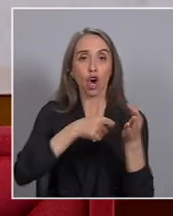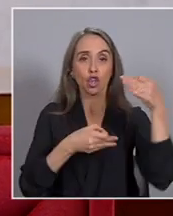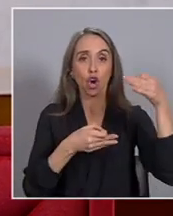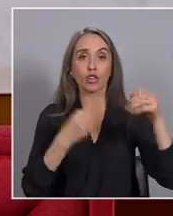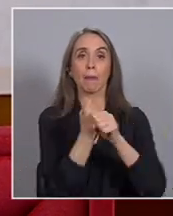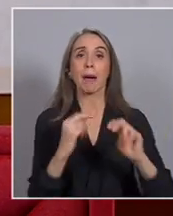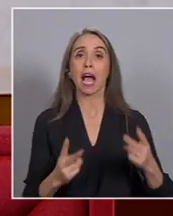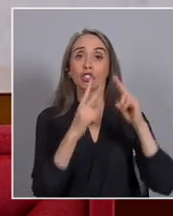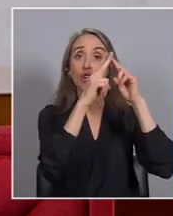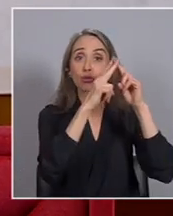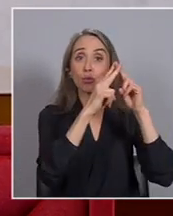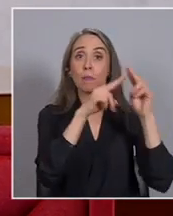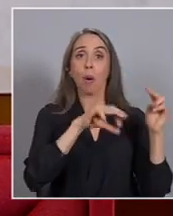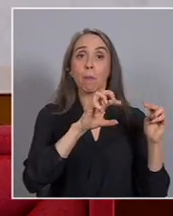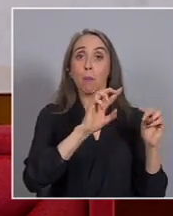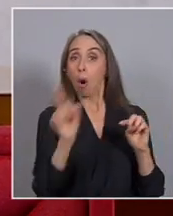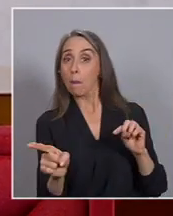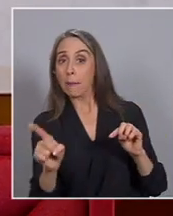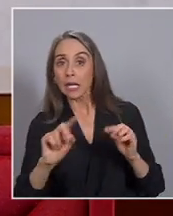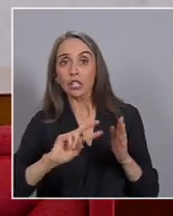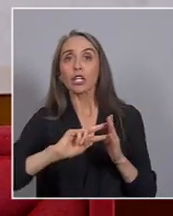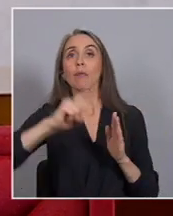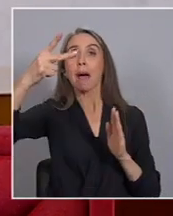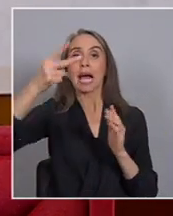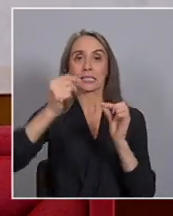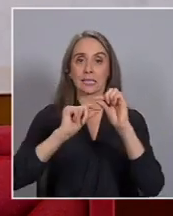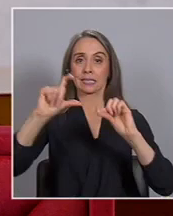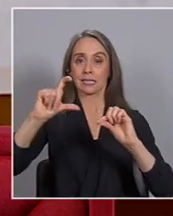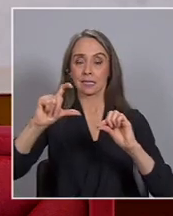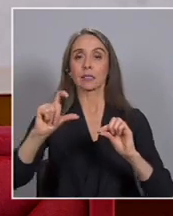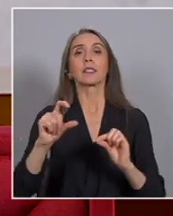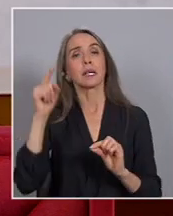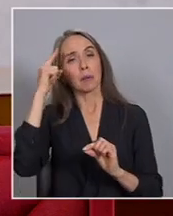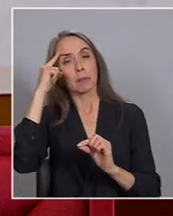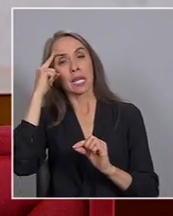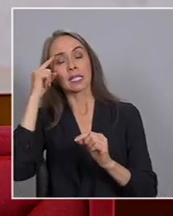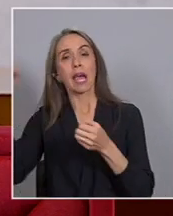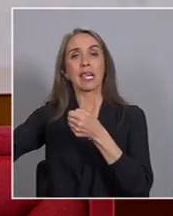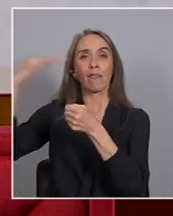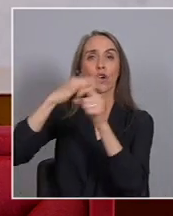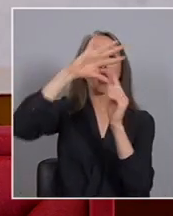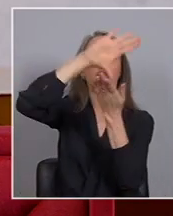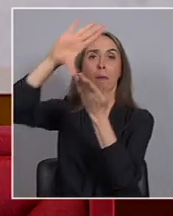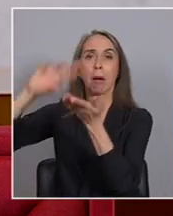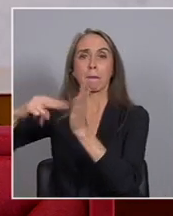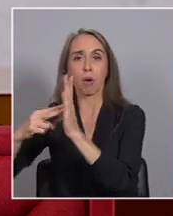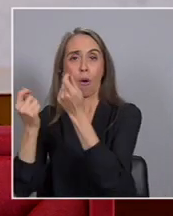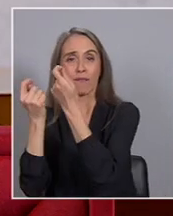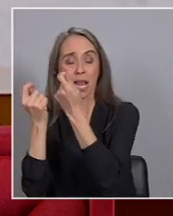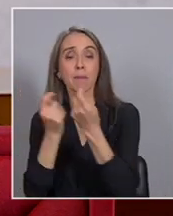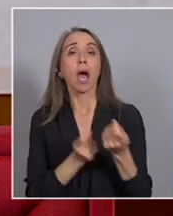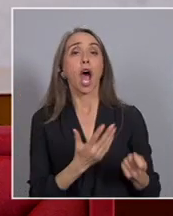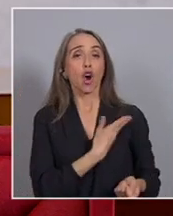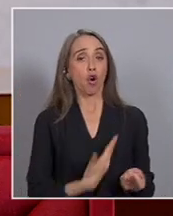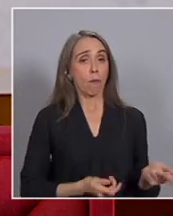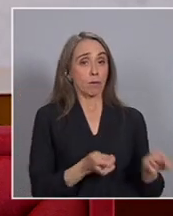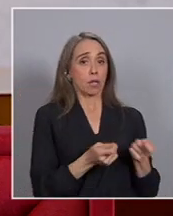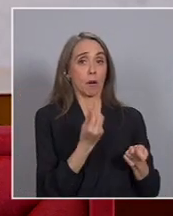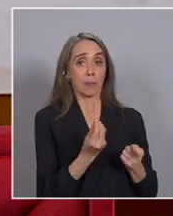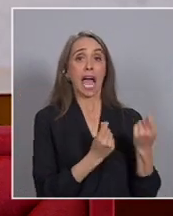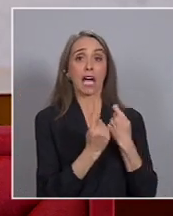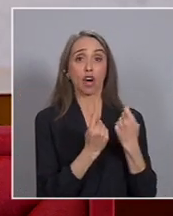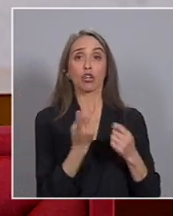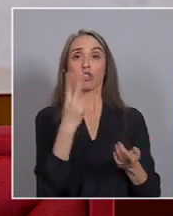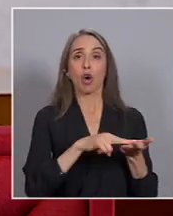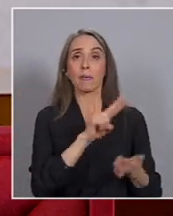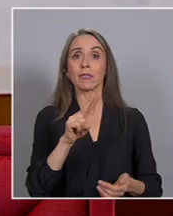obras de infraestructura. Y pese a los pronósticos y las condiciones externas y gracias a la buena gestión económica, terminamos el